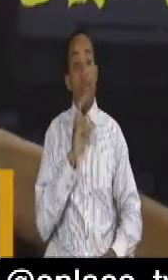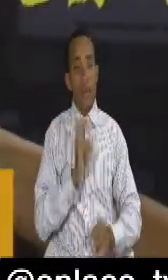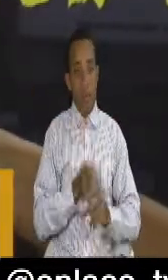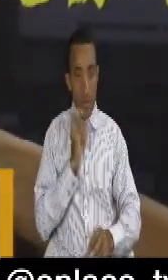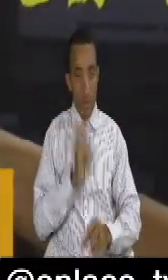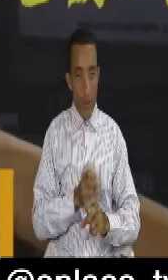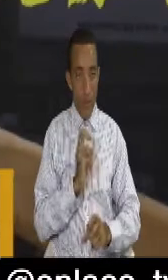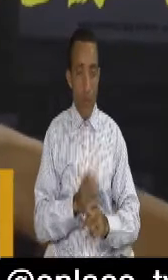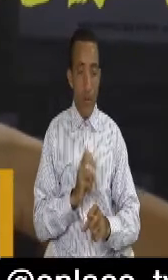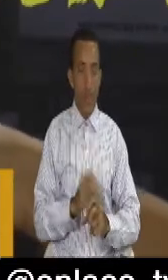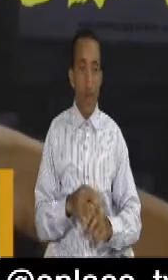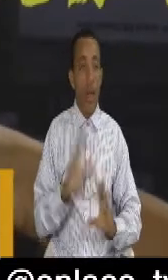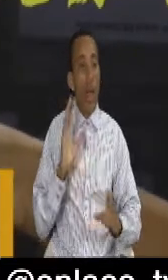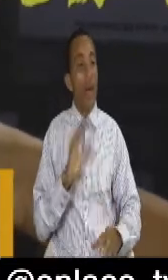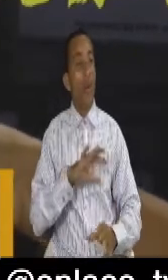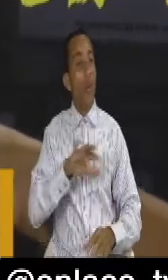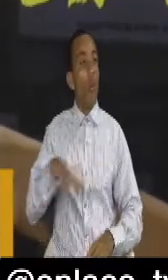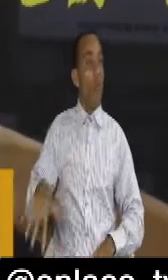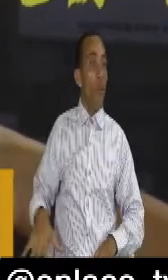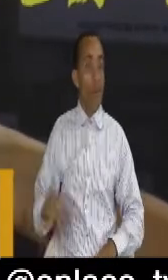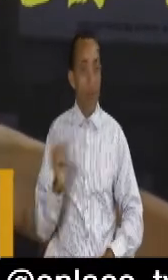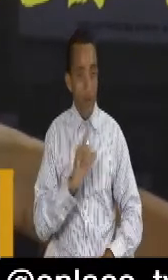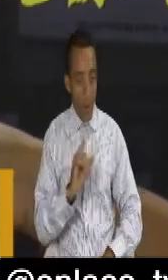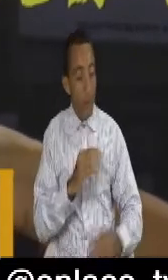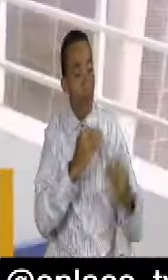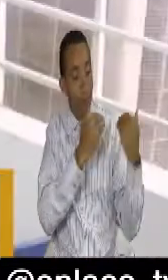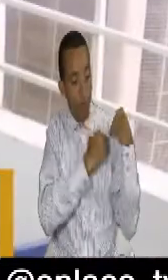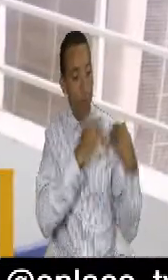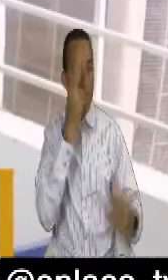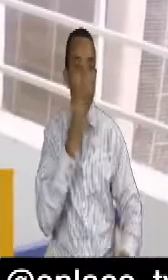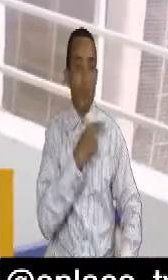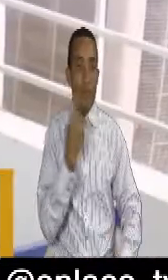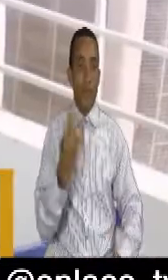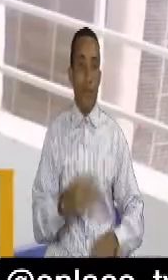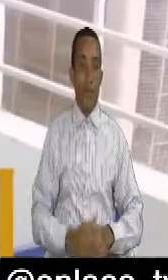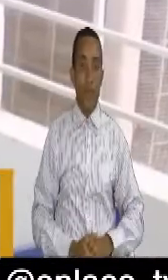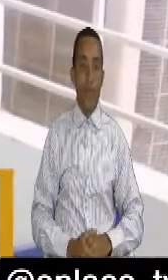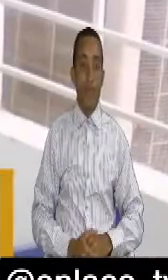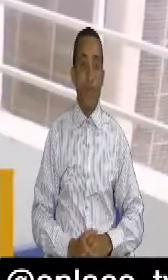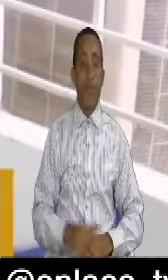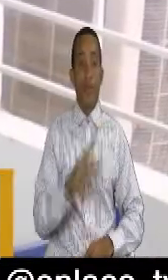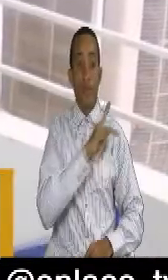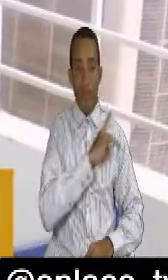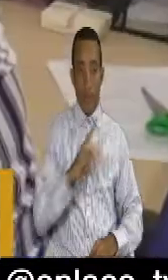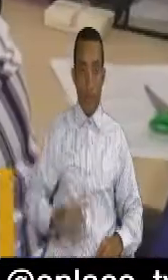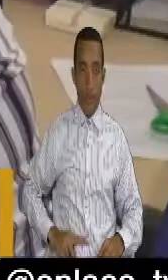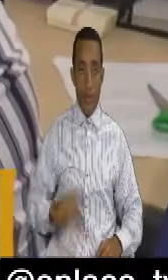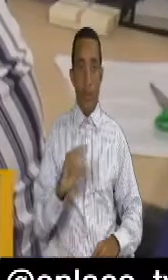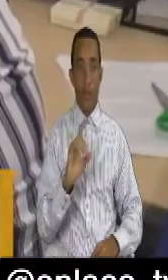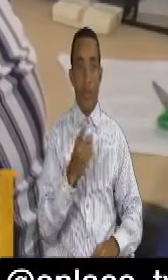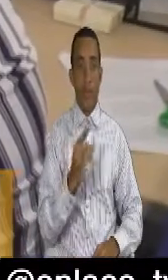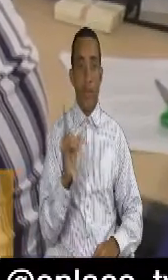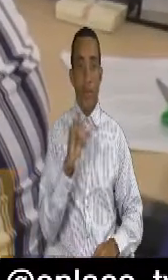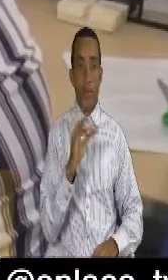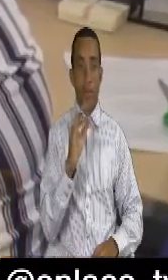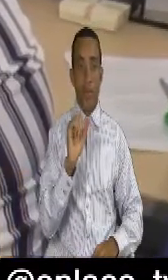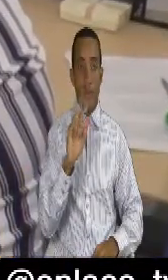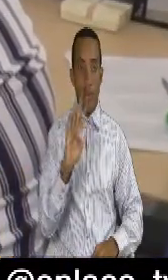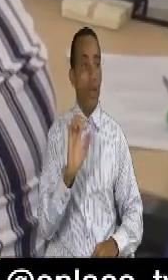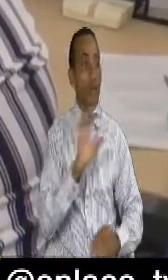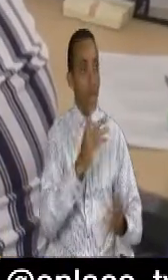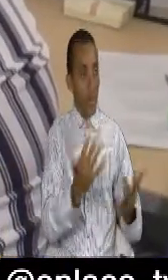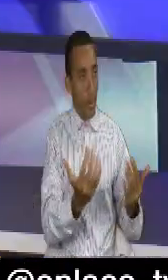poderlas dejarla a un lado y no asumir los compromisos que tenemos con el mismo. El personero municipal Gustavo de la Osa espera la mayor participación ciudadana en este